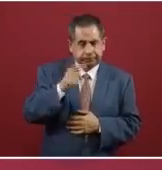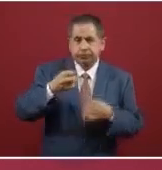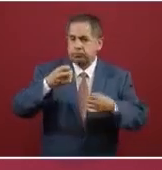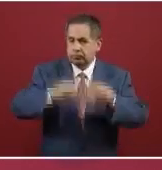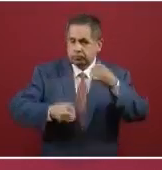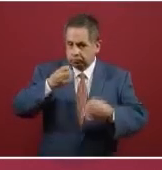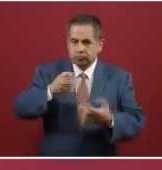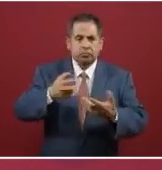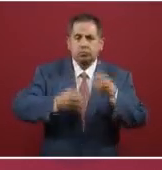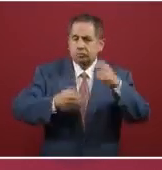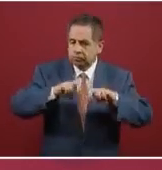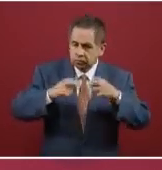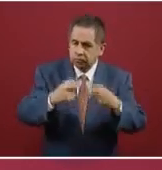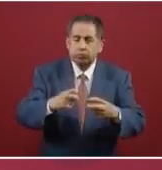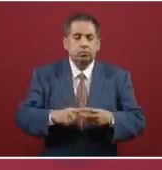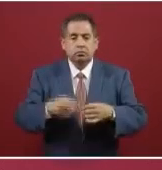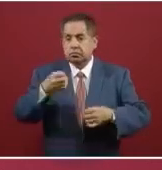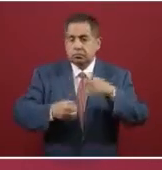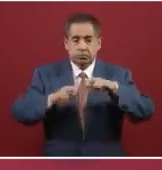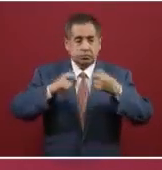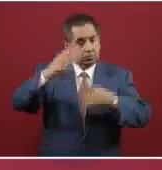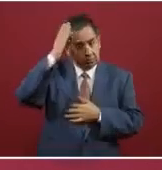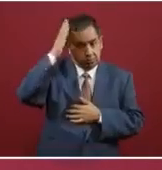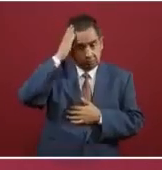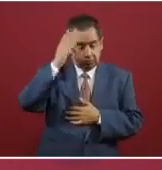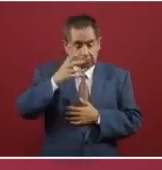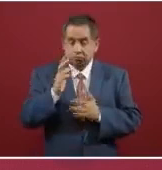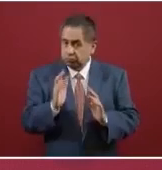jueces, magistrados, que los ministros